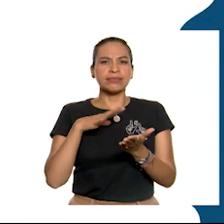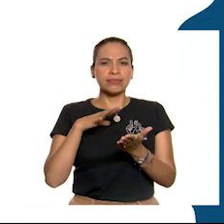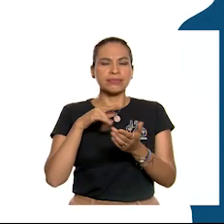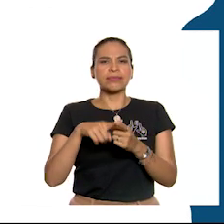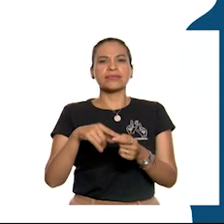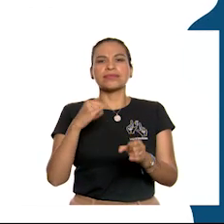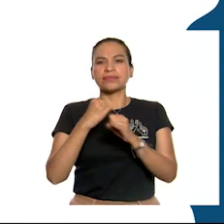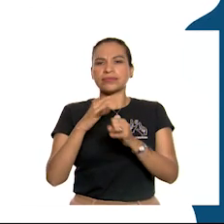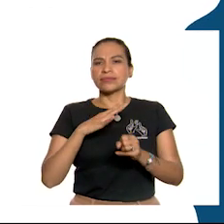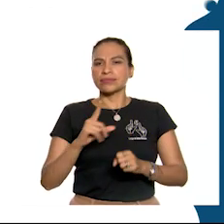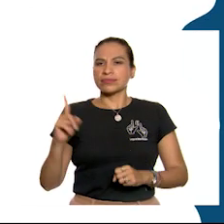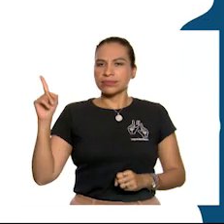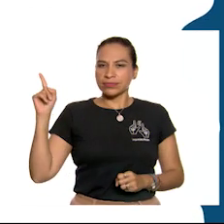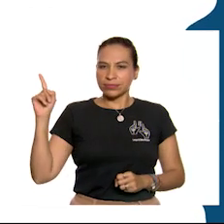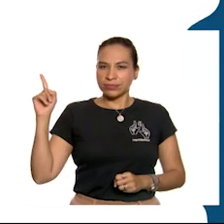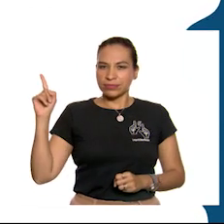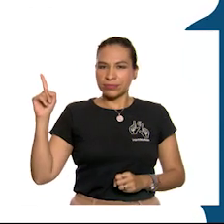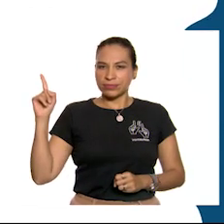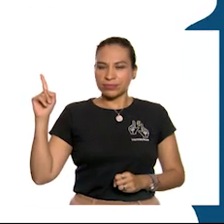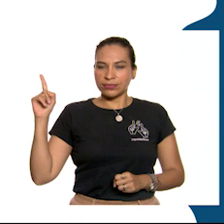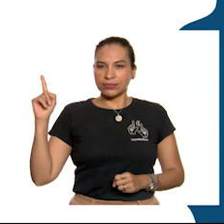página